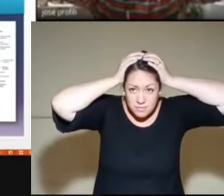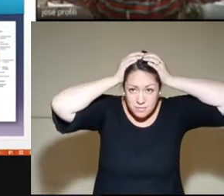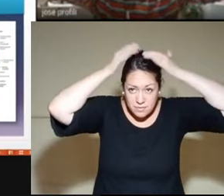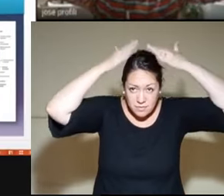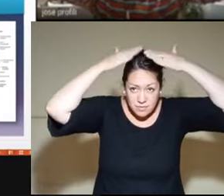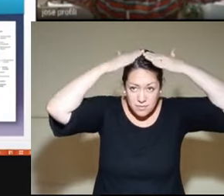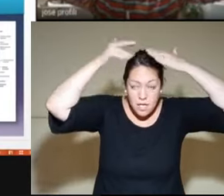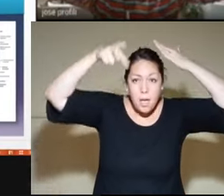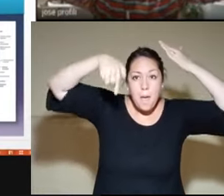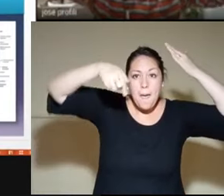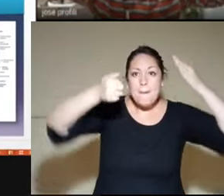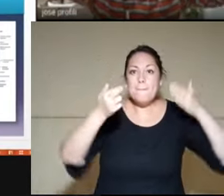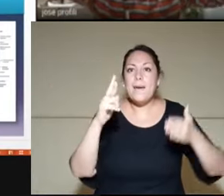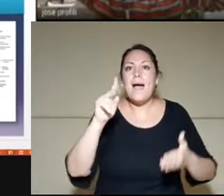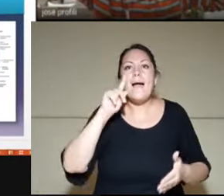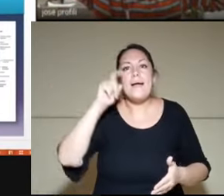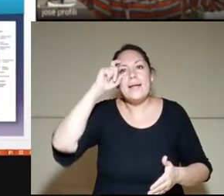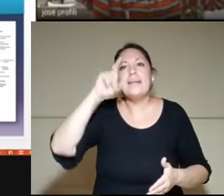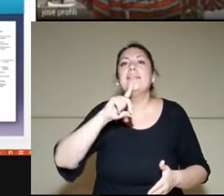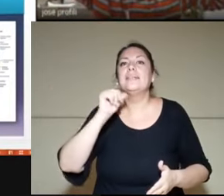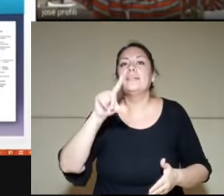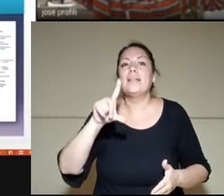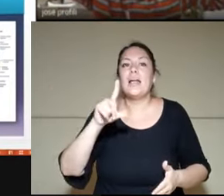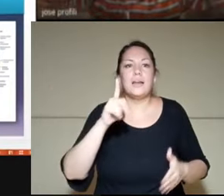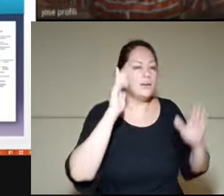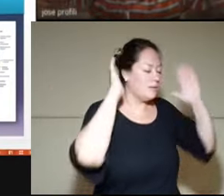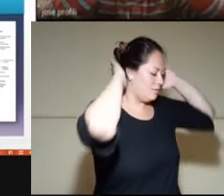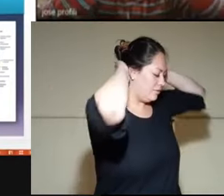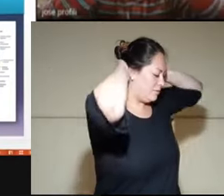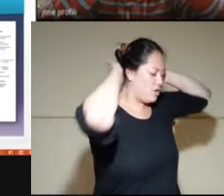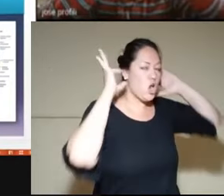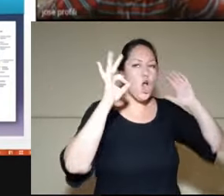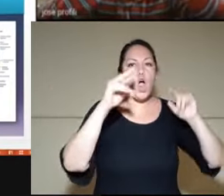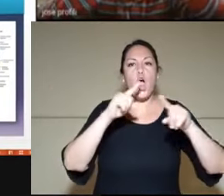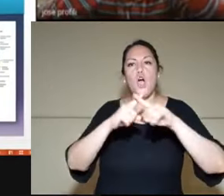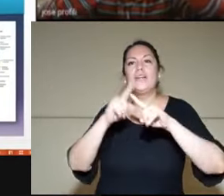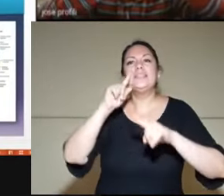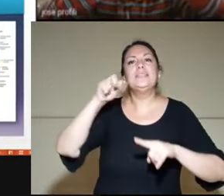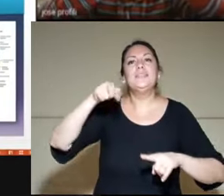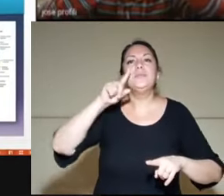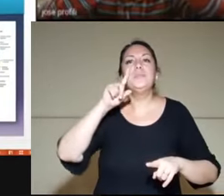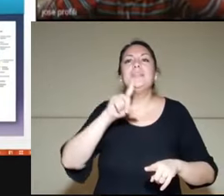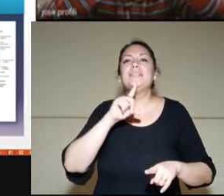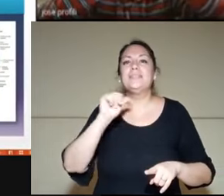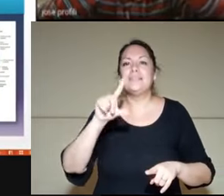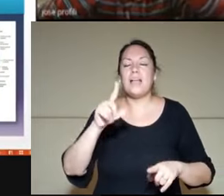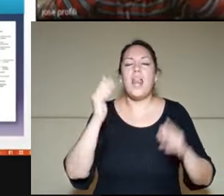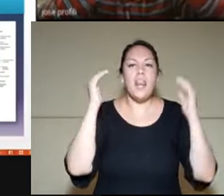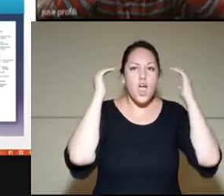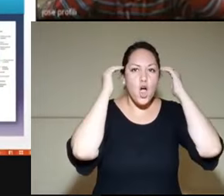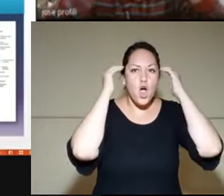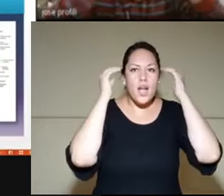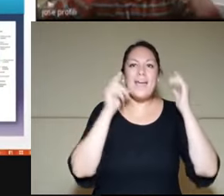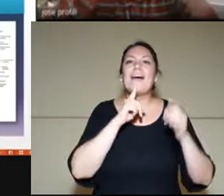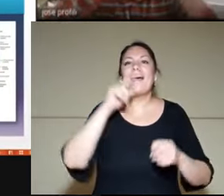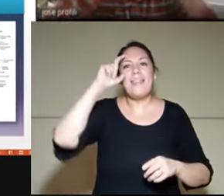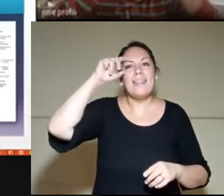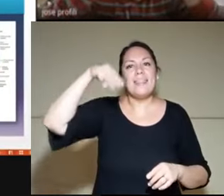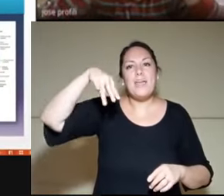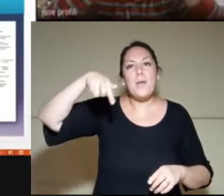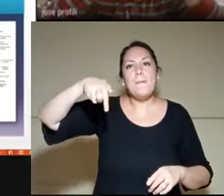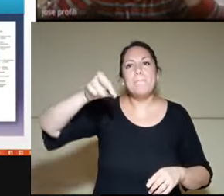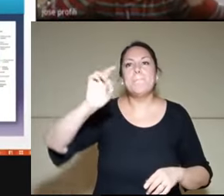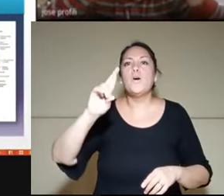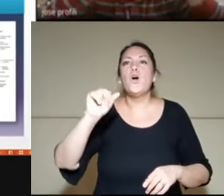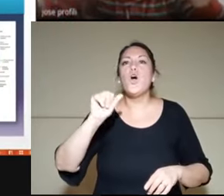parietales, el occipital acá atrás, y los temporales donde están las orejas. ¿Sí?